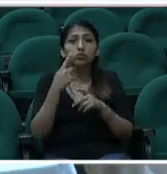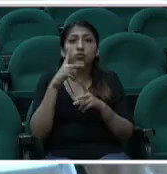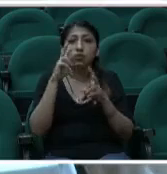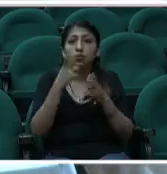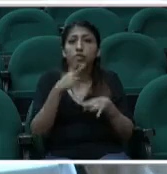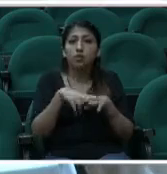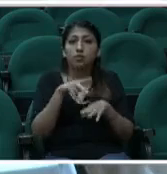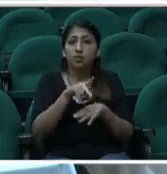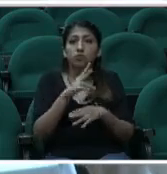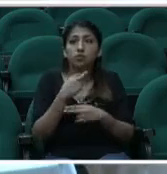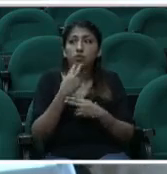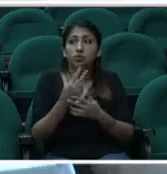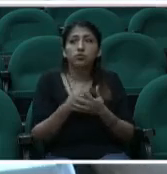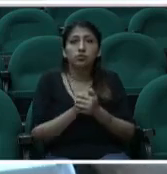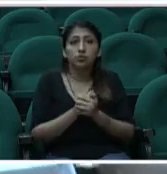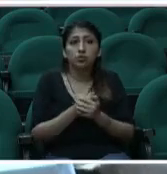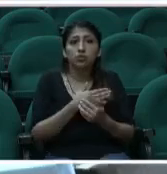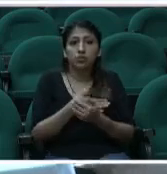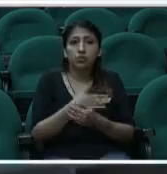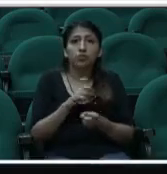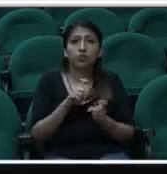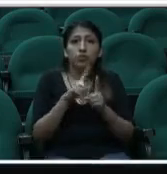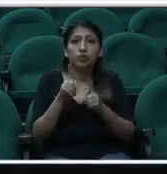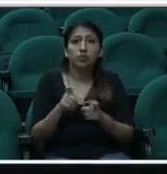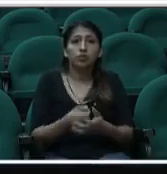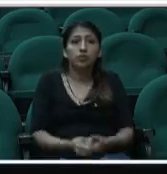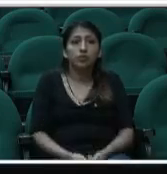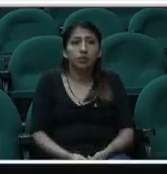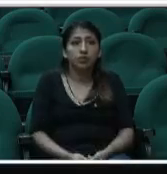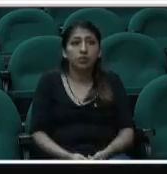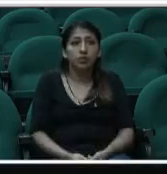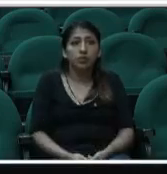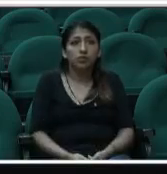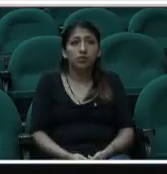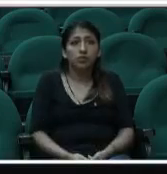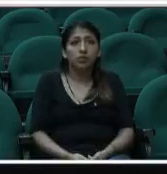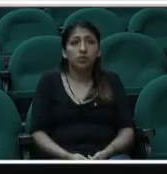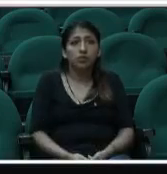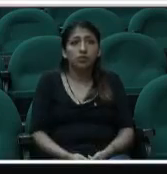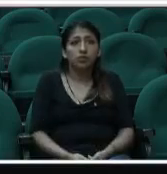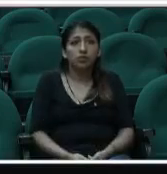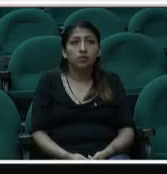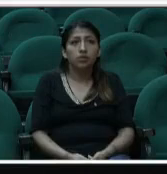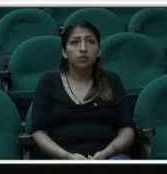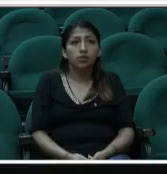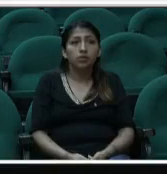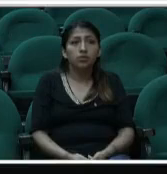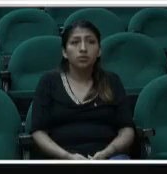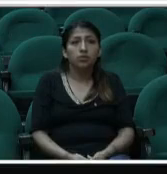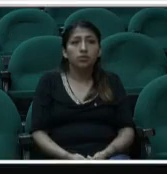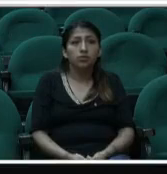exposición tenga la bondad su pregunta muchas gracias y sigo esta el tiempo